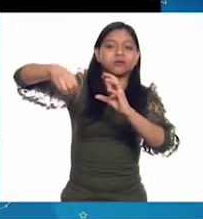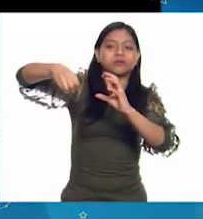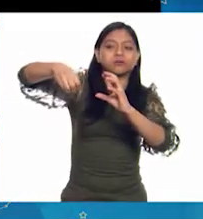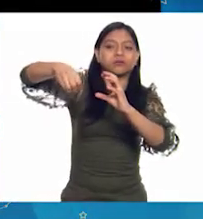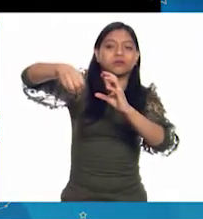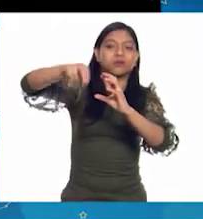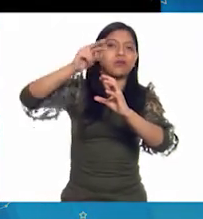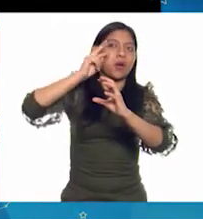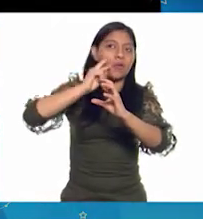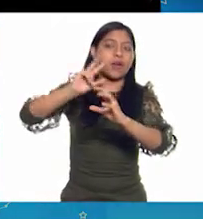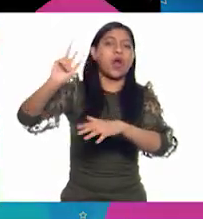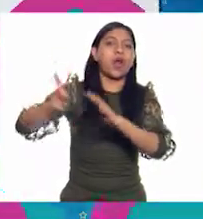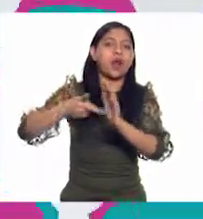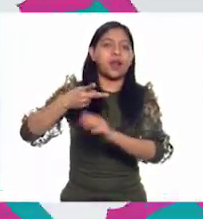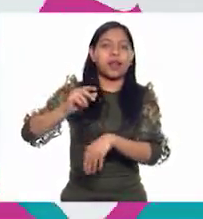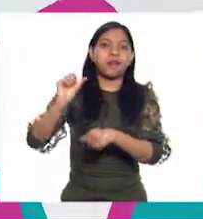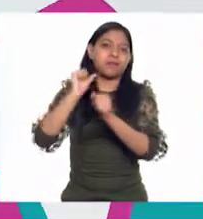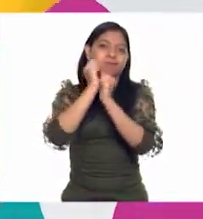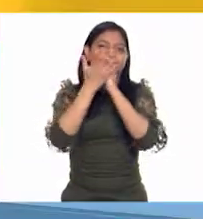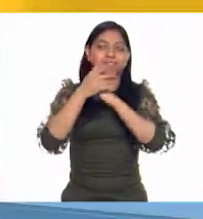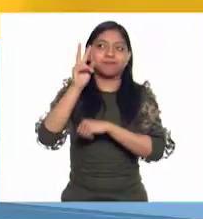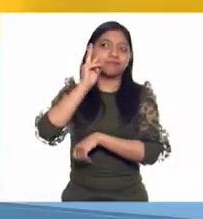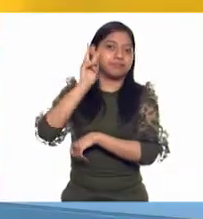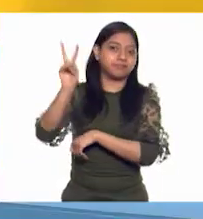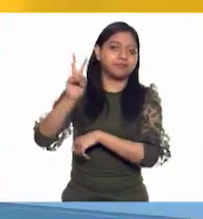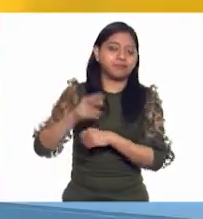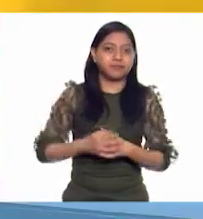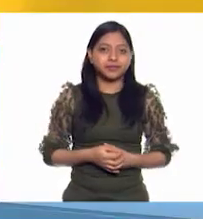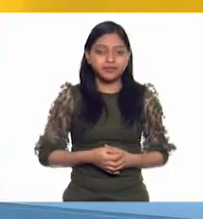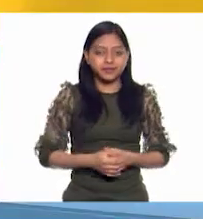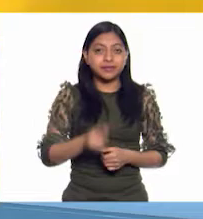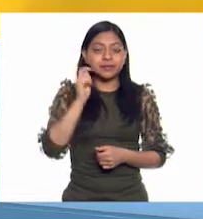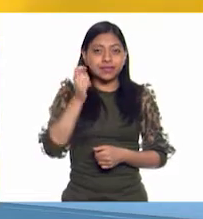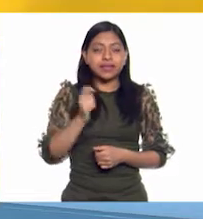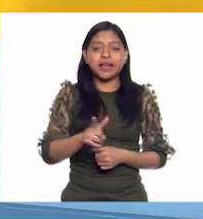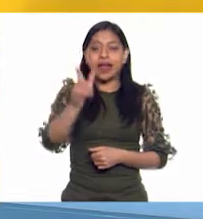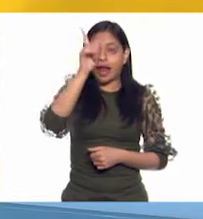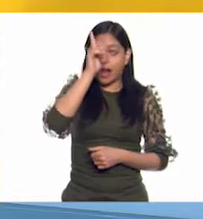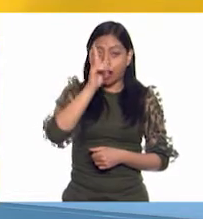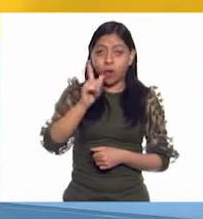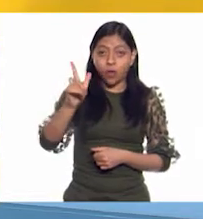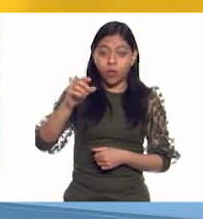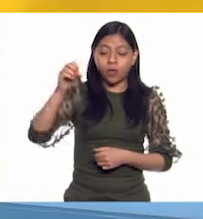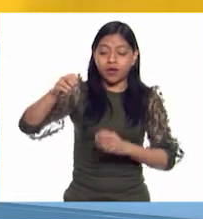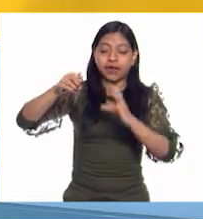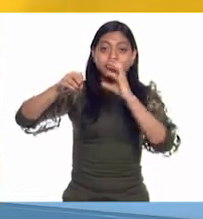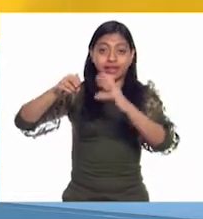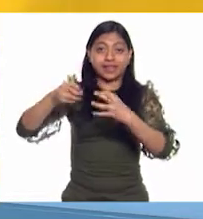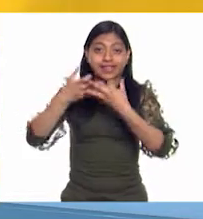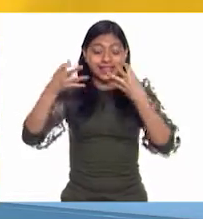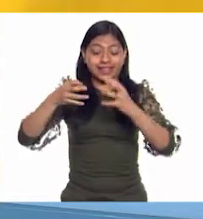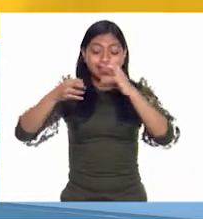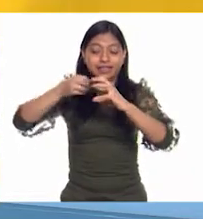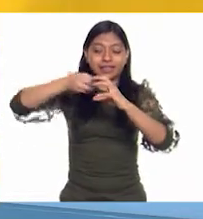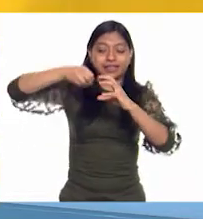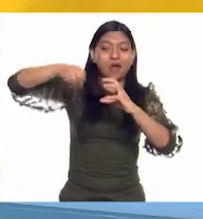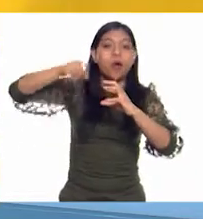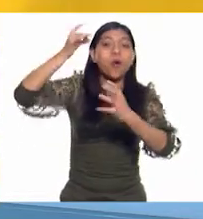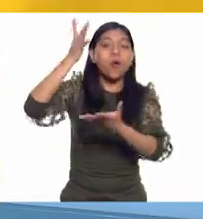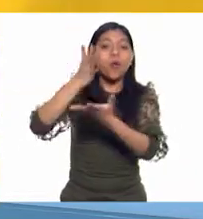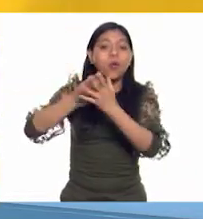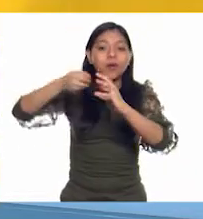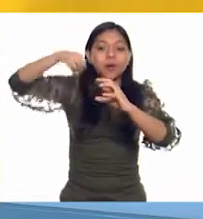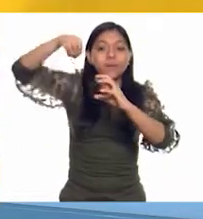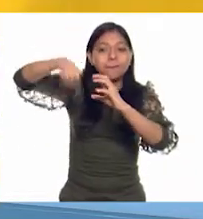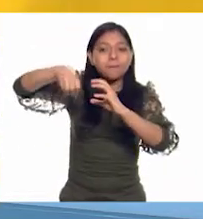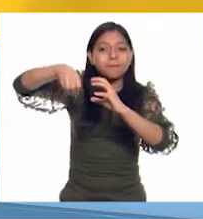todo su esplendor. Entonces entiendo que el eclipse lunar parcial es cuando la luna solo llega a